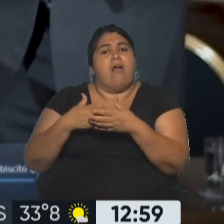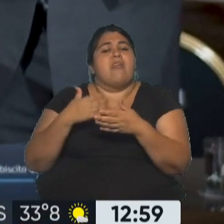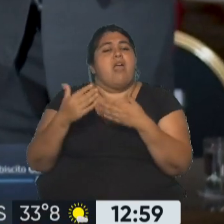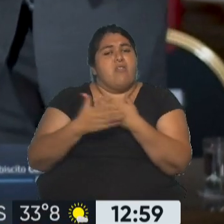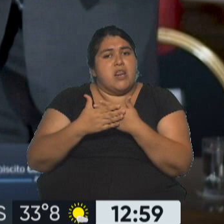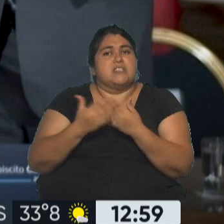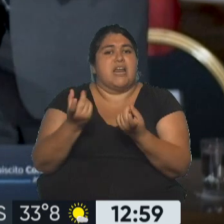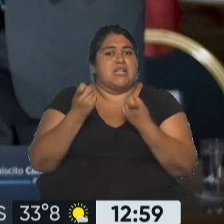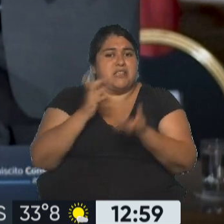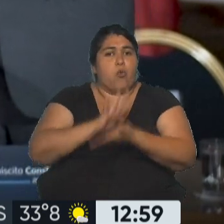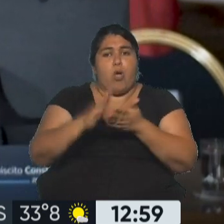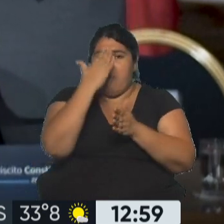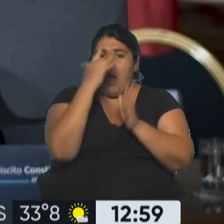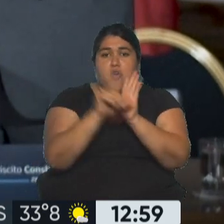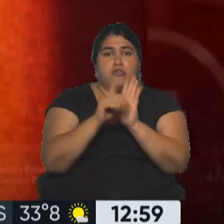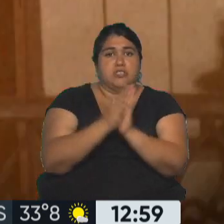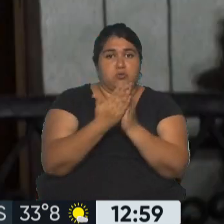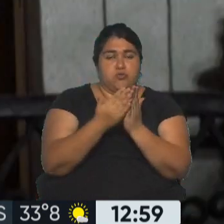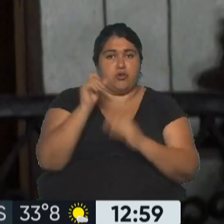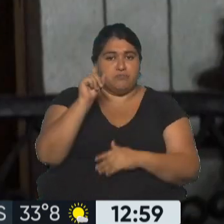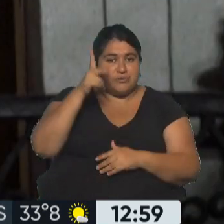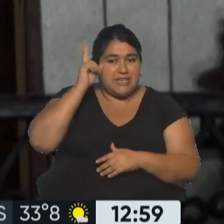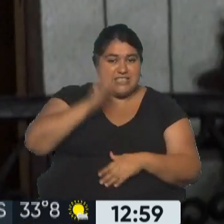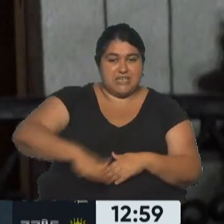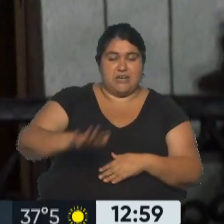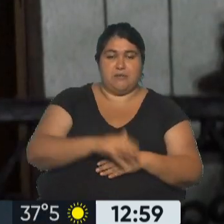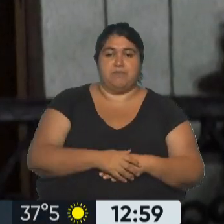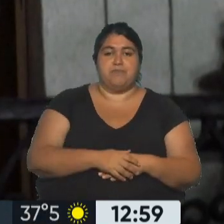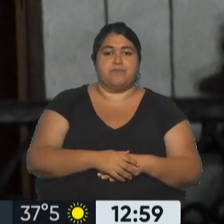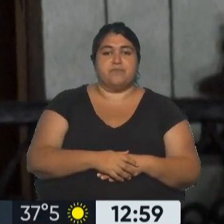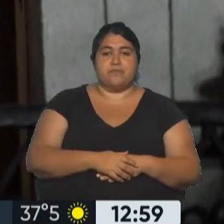necesidad de una nueva Carta Magna en Chile. ¡Estamos de nuevo!